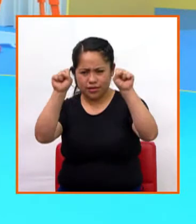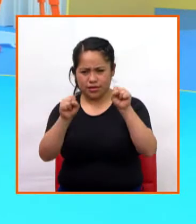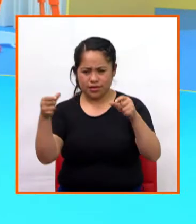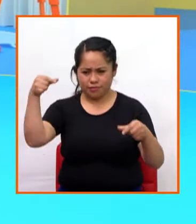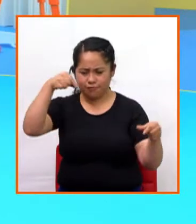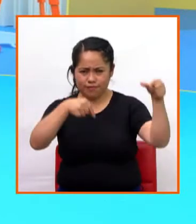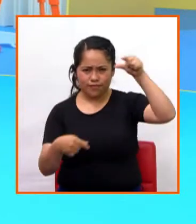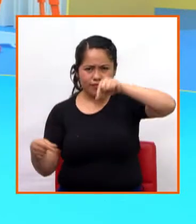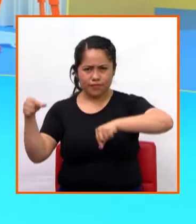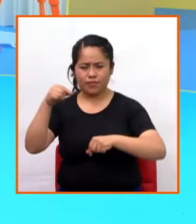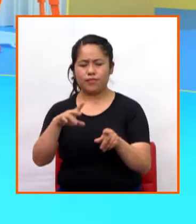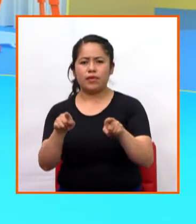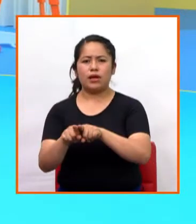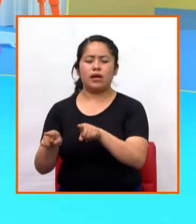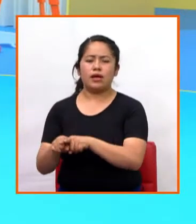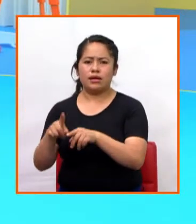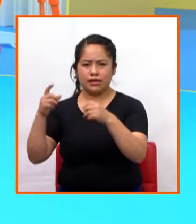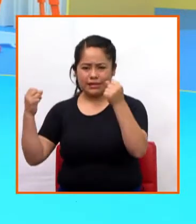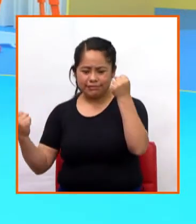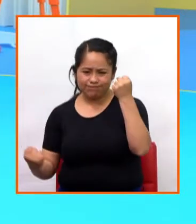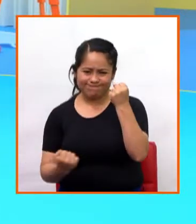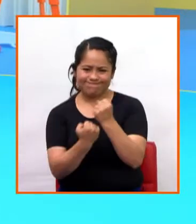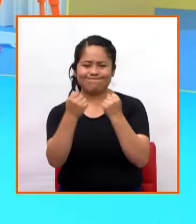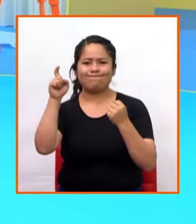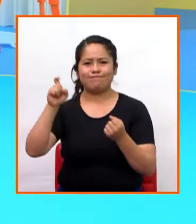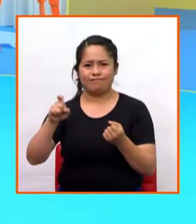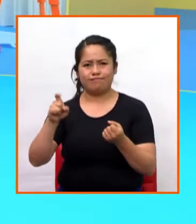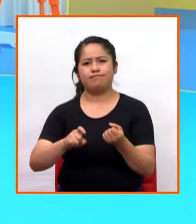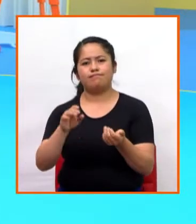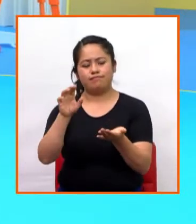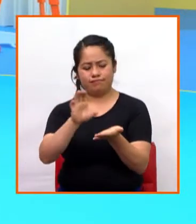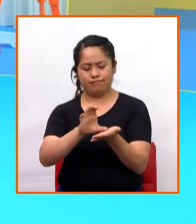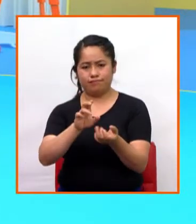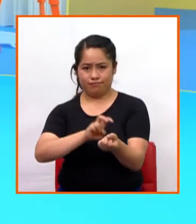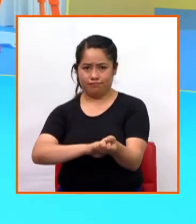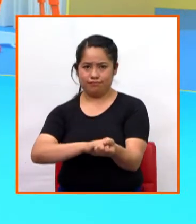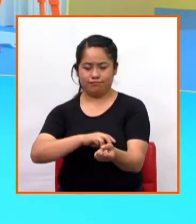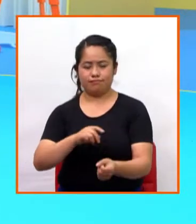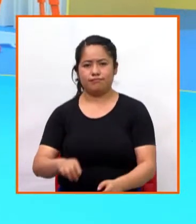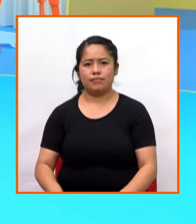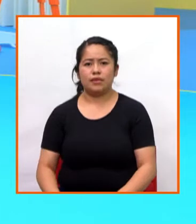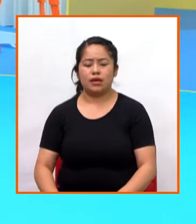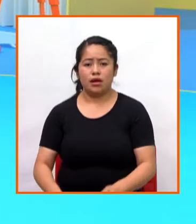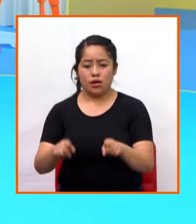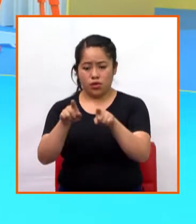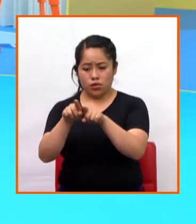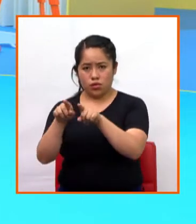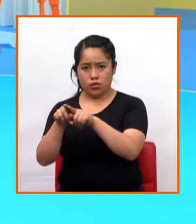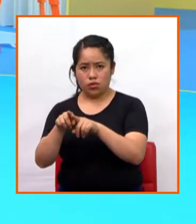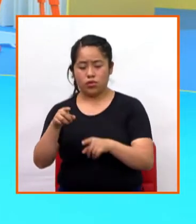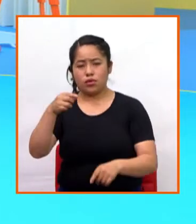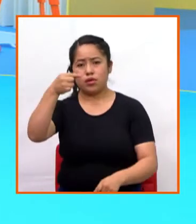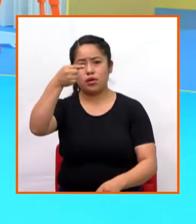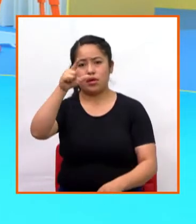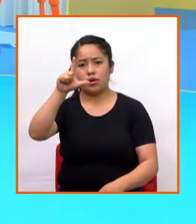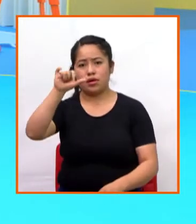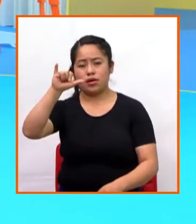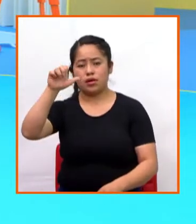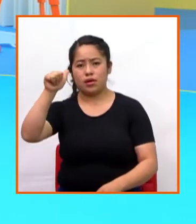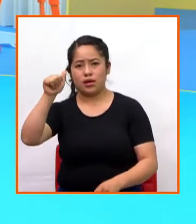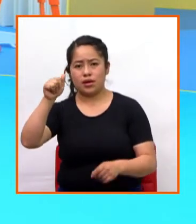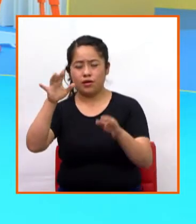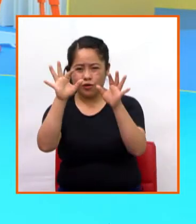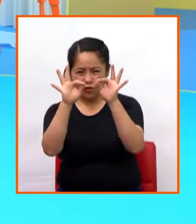esta neurona necesita de apoyo. Estas glías o neuroglías, que son las células de apoyo, tienen diferentes